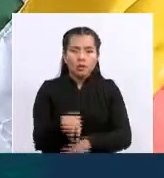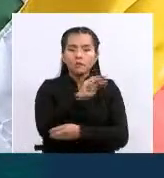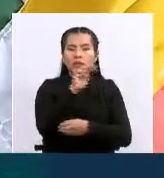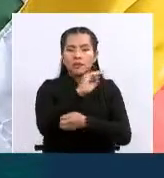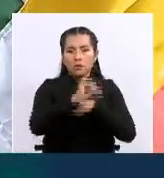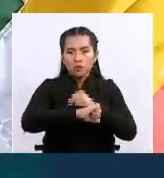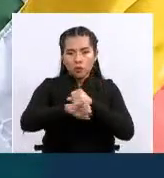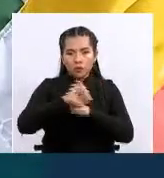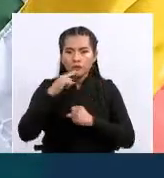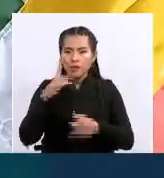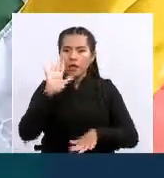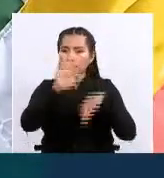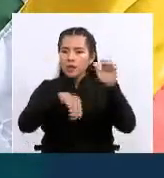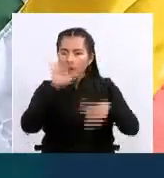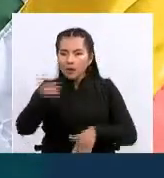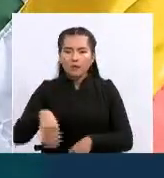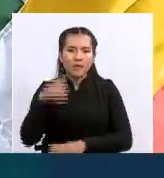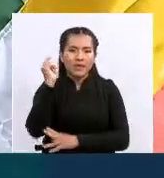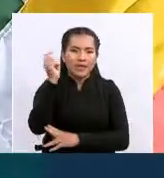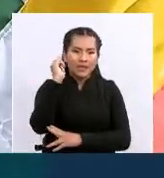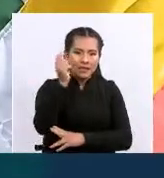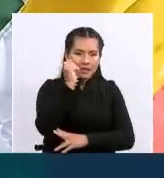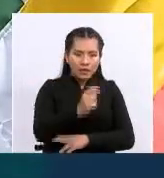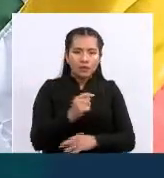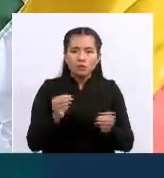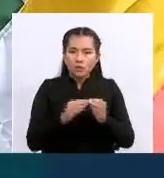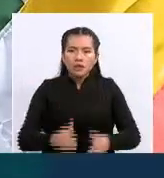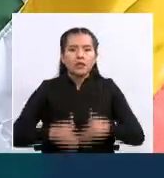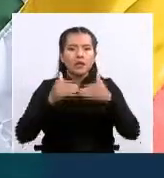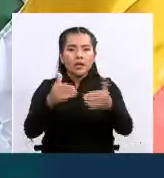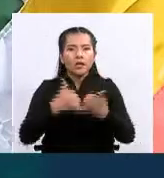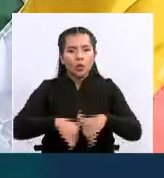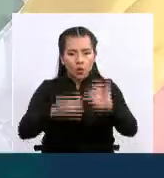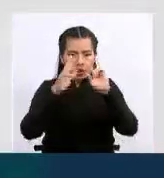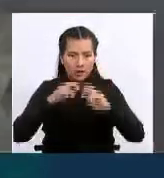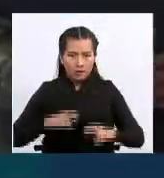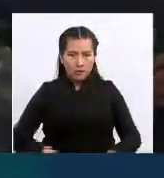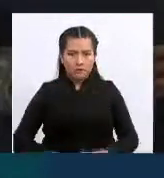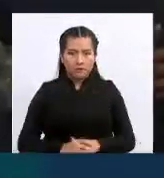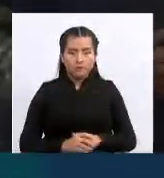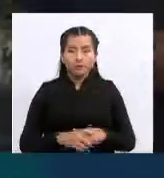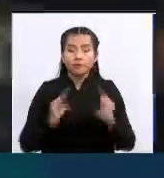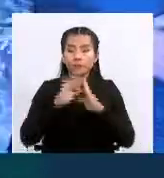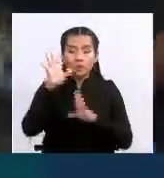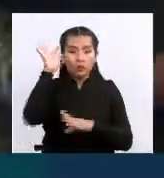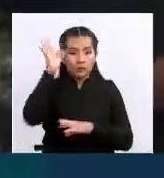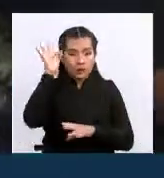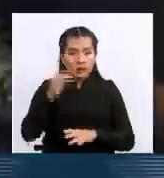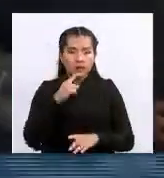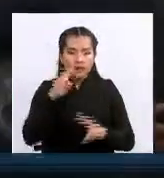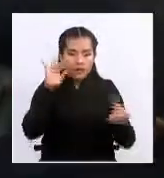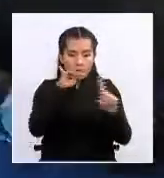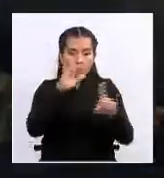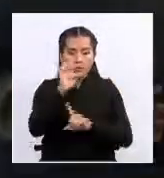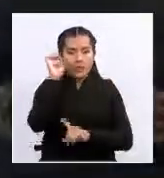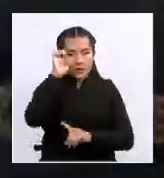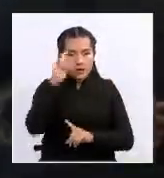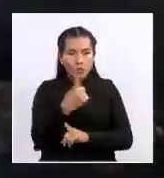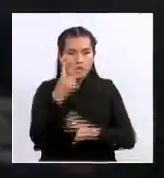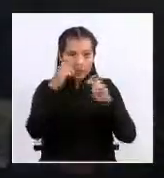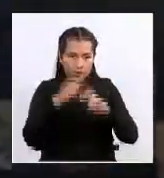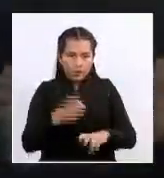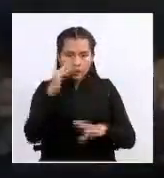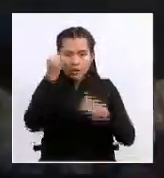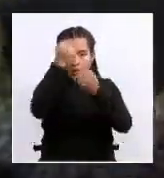está convocando testigos y está llevando a cabo actos de investigación que son propios de su función. La Fiscalía investiga el caso Golpe de Estado 1 por delitos